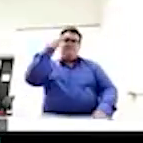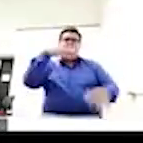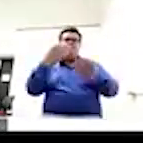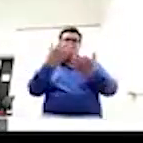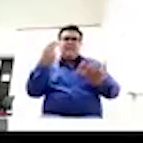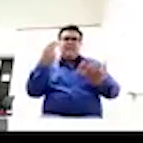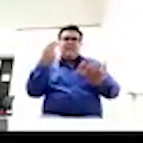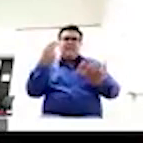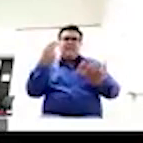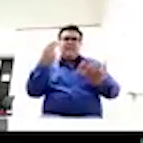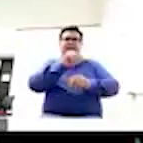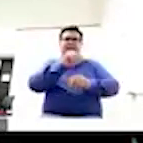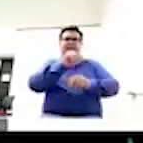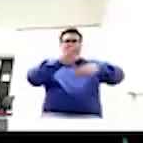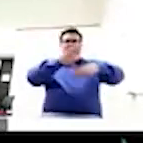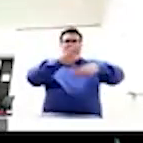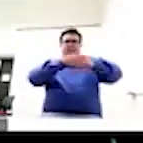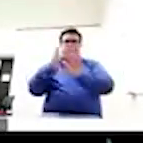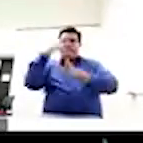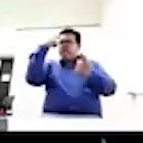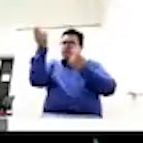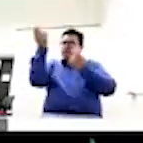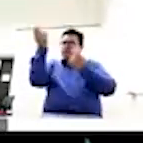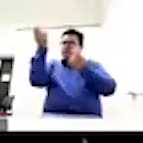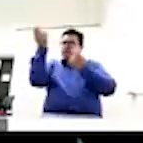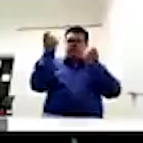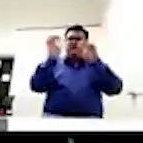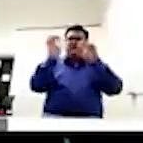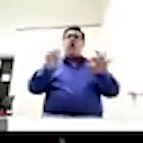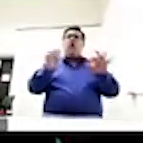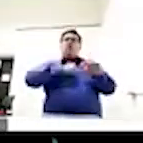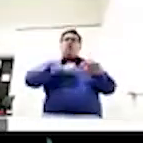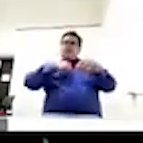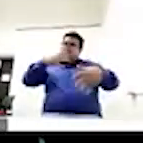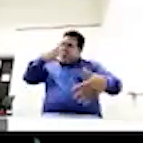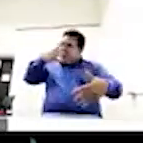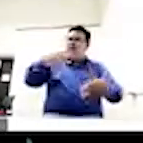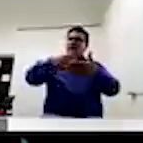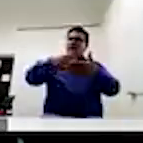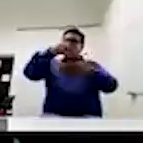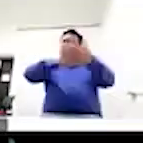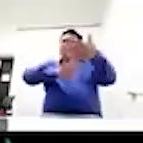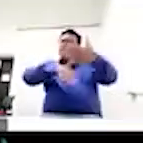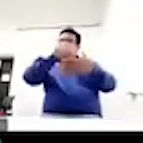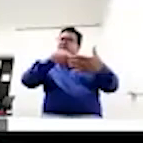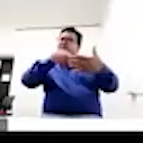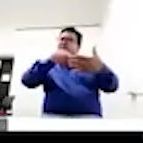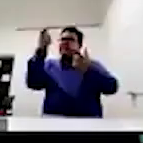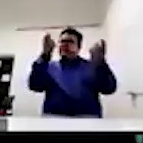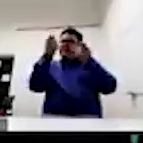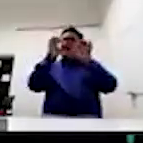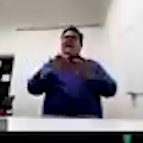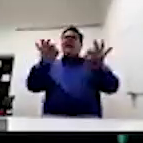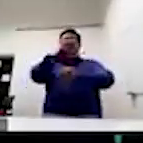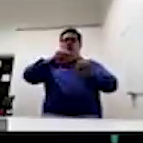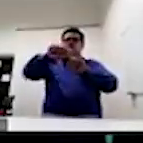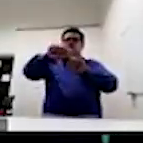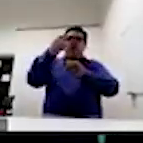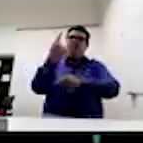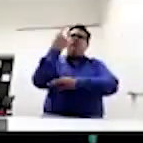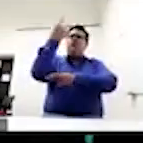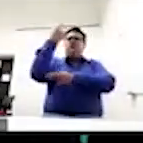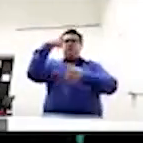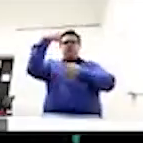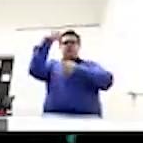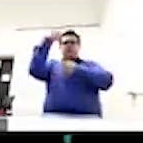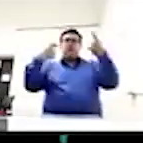La estrategia de autorretratarse dentro de la obra se convierte aquí en un acto social y político radical